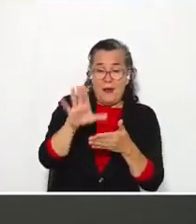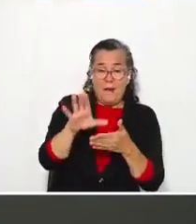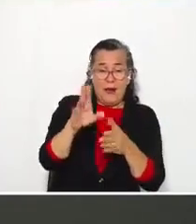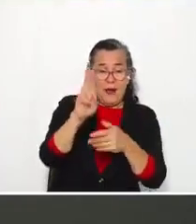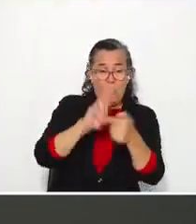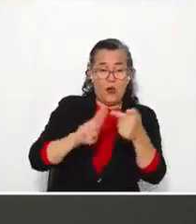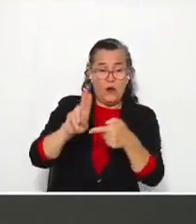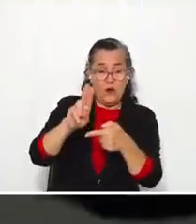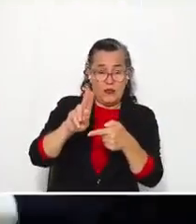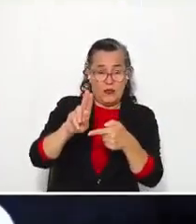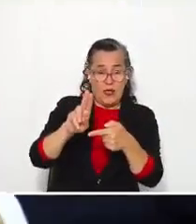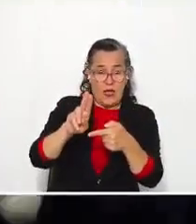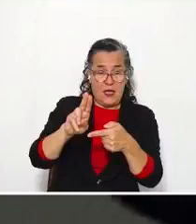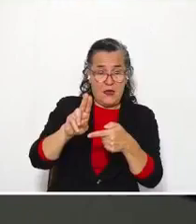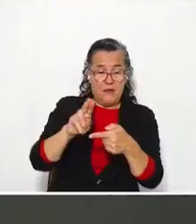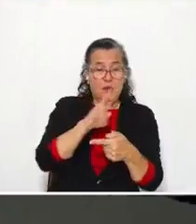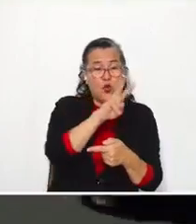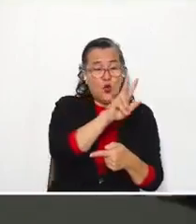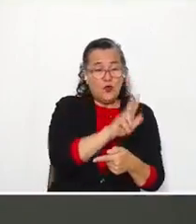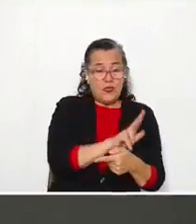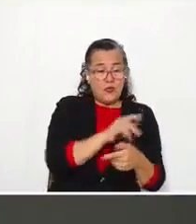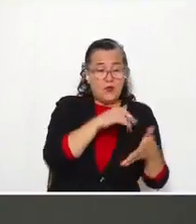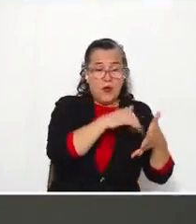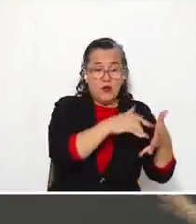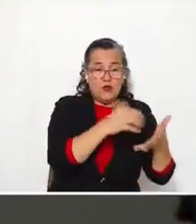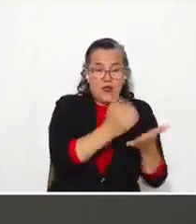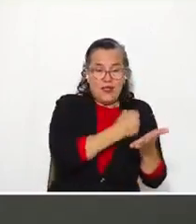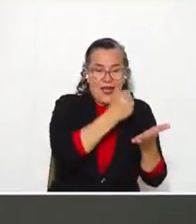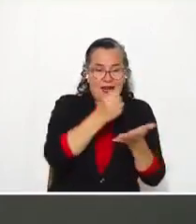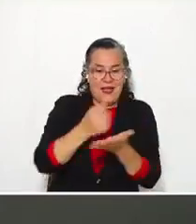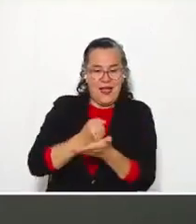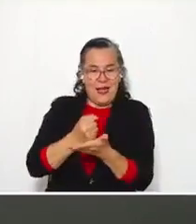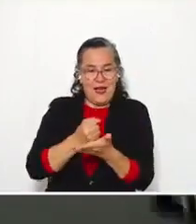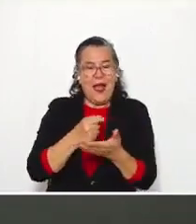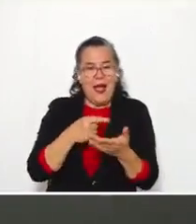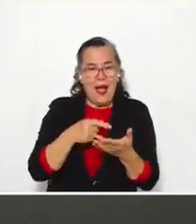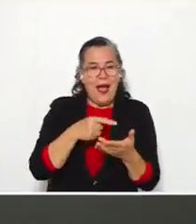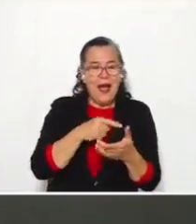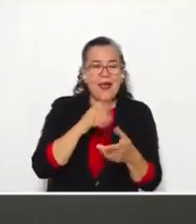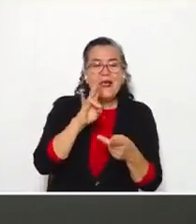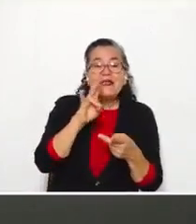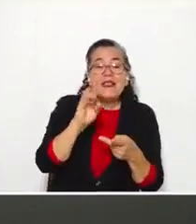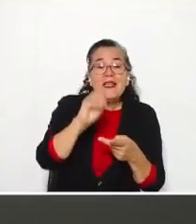después de que paguen los intereses y el préstamo, y el